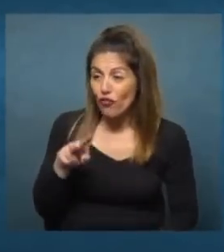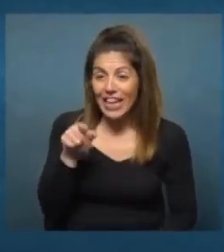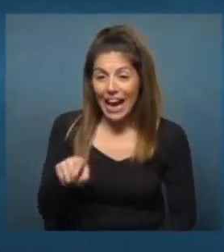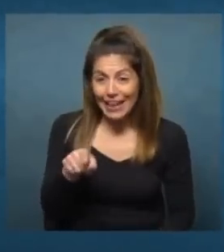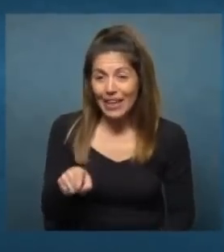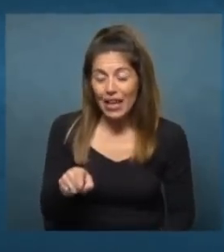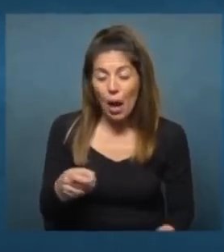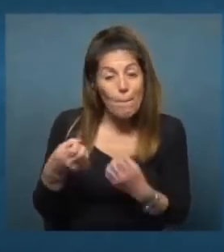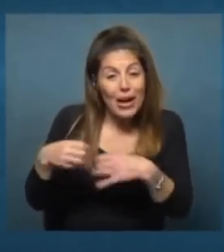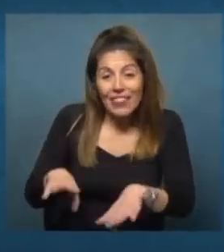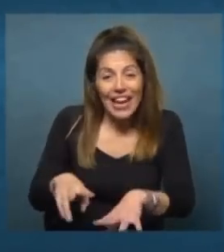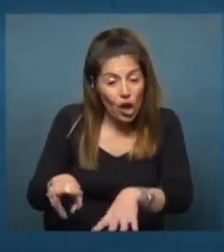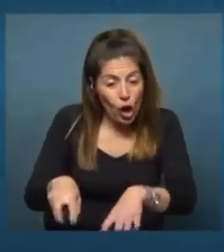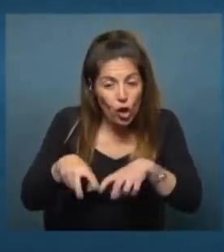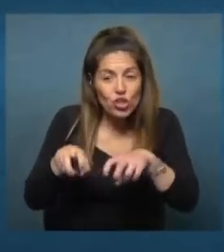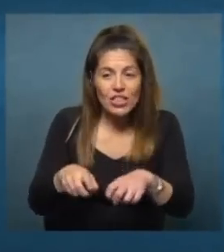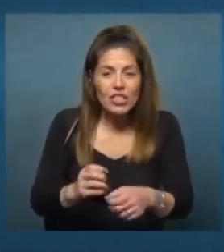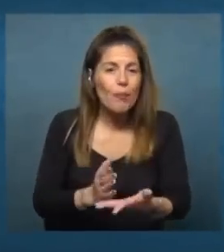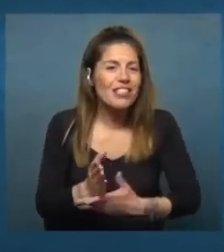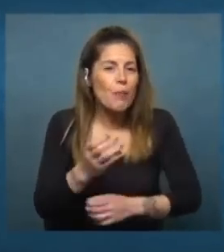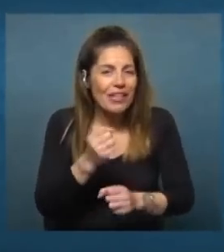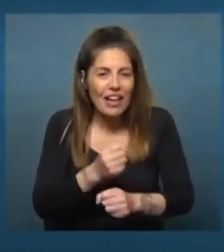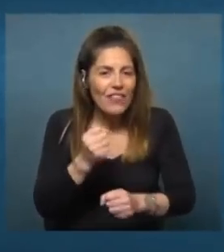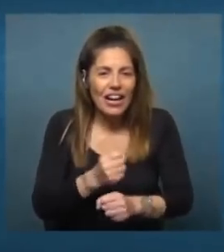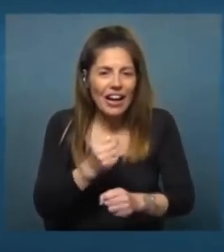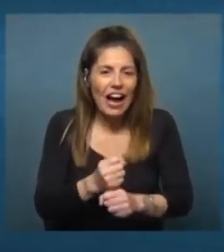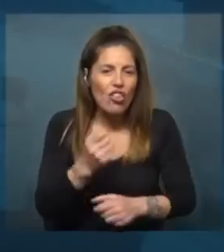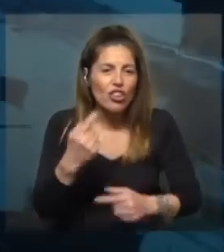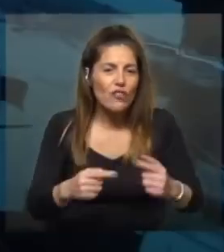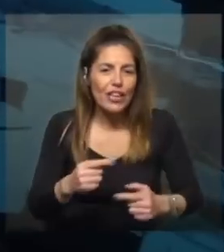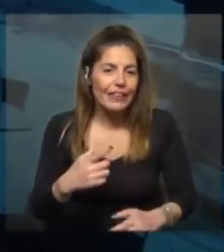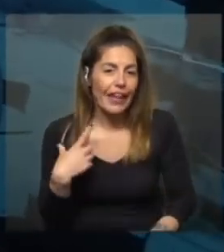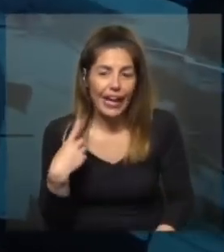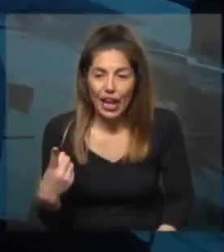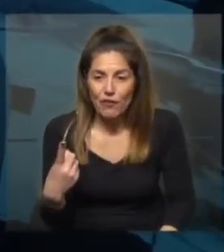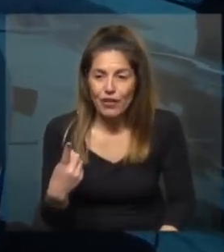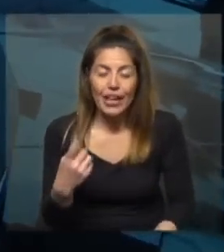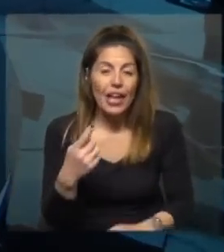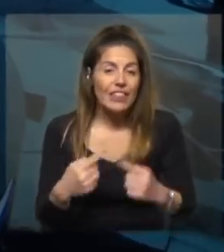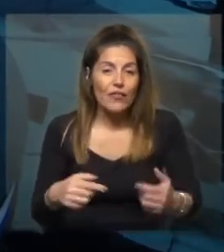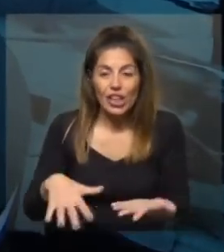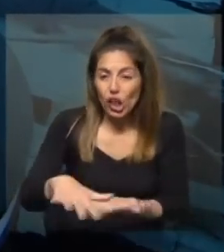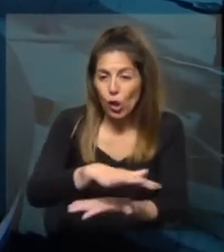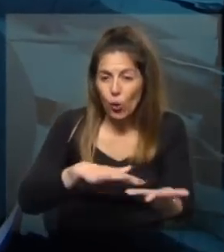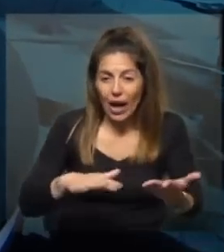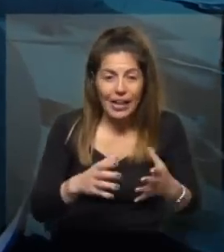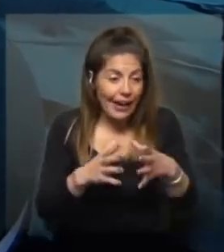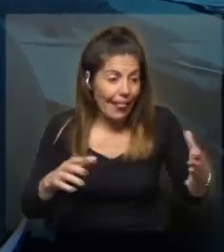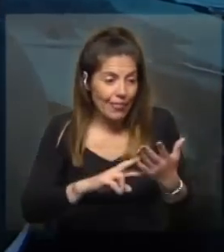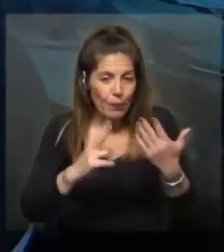los trabajos siempre ha trabajado en distintas con distintos patrones con distintas estancias grandes proyectos